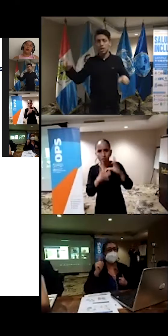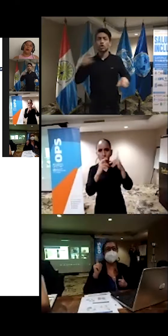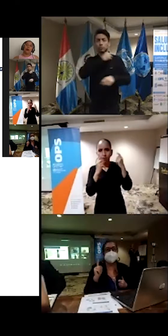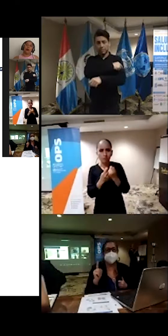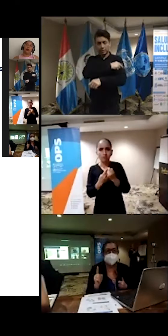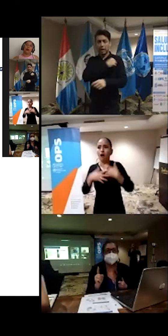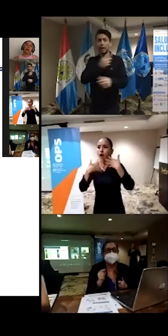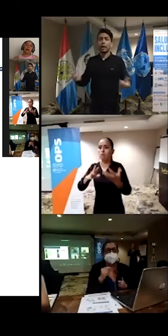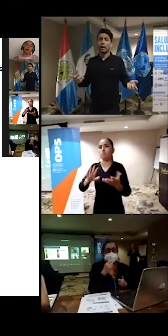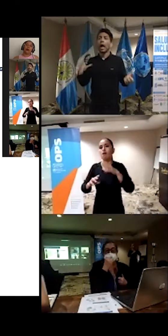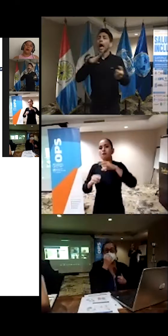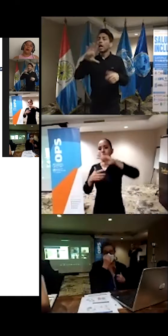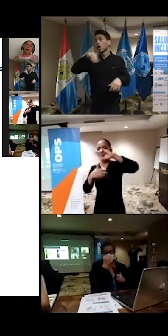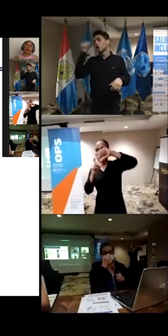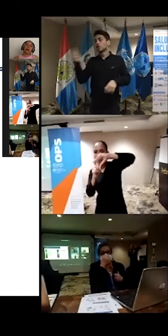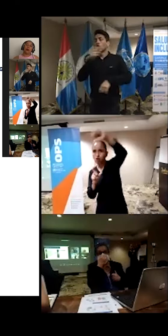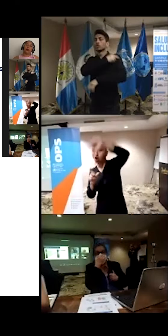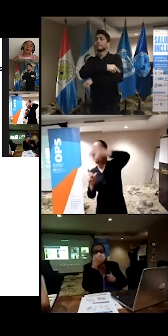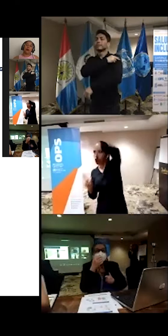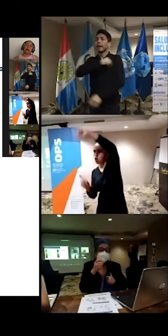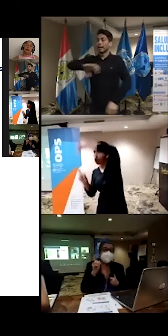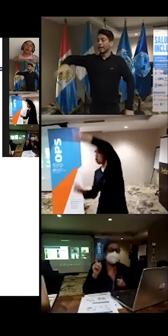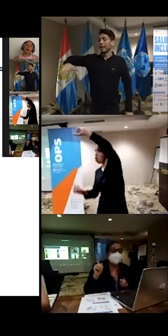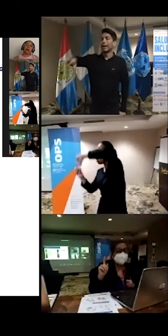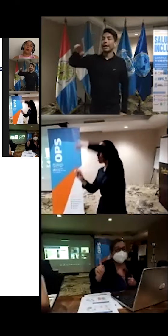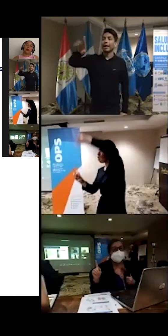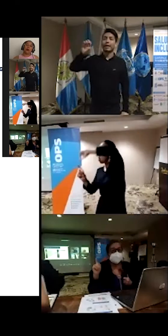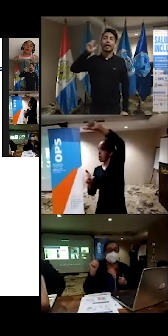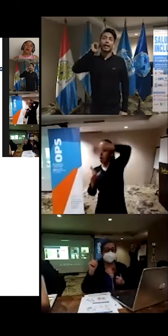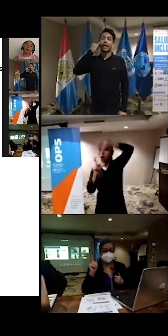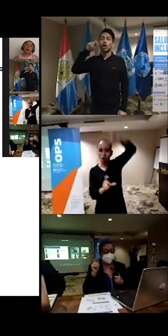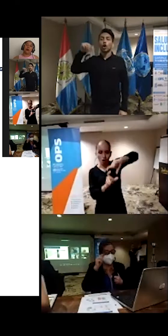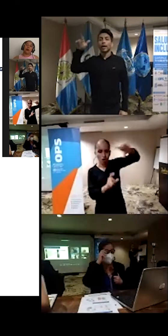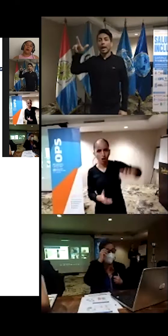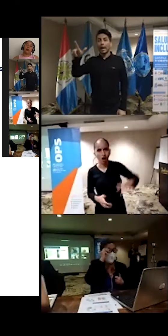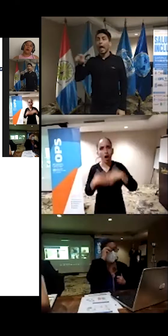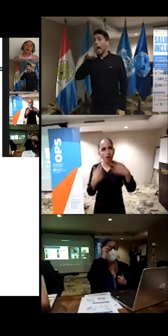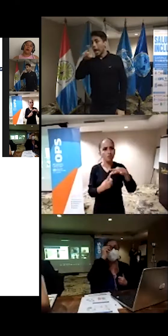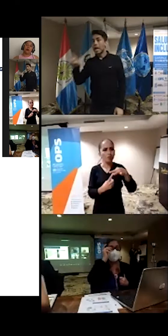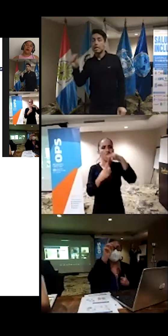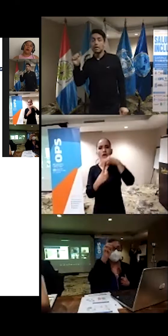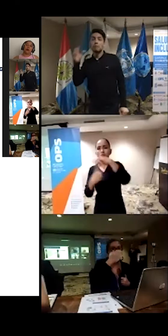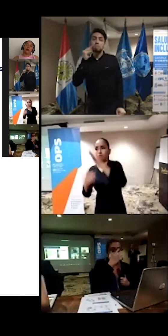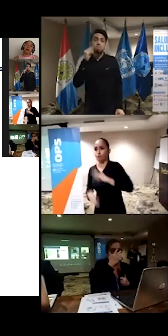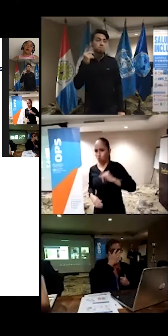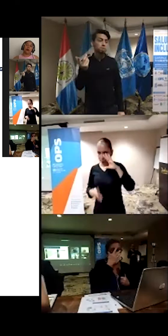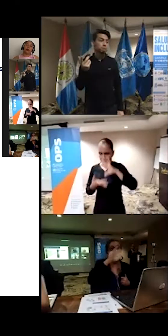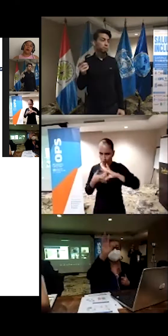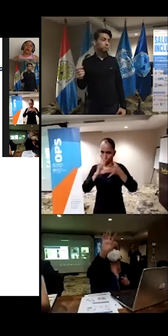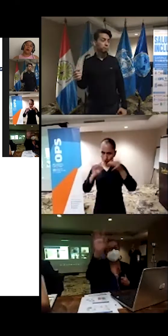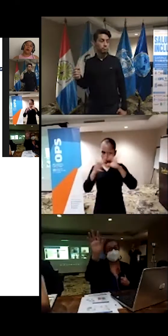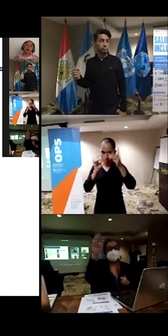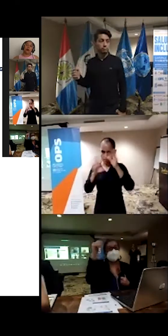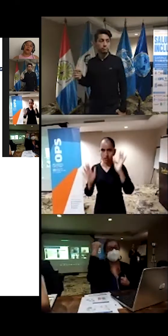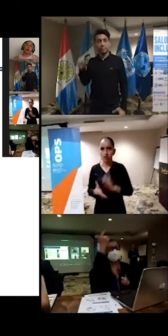Tenemos regionales y regionales en donde muchas veces sí hay especialidades. Y les voy a contar por qué. Porque a